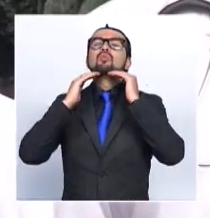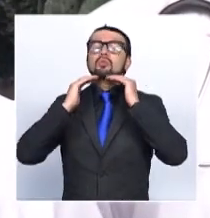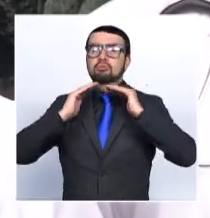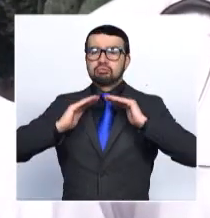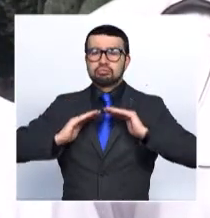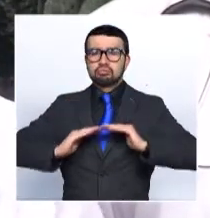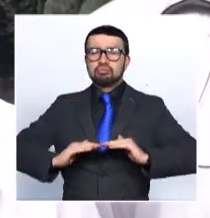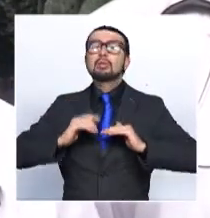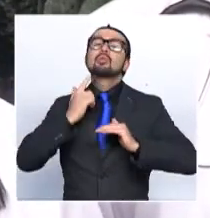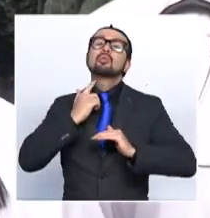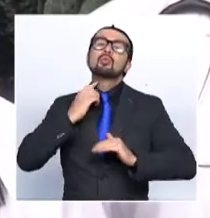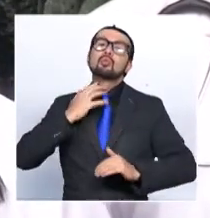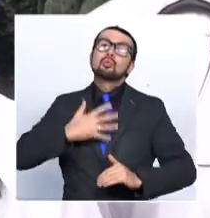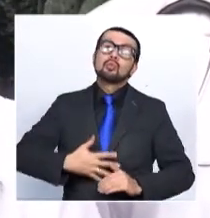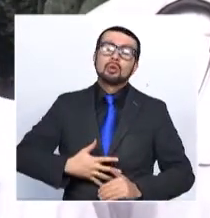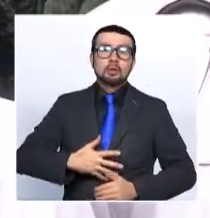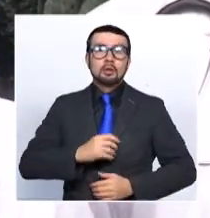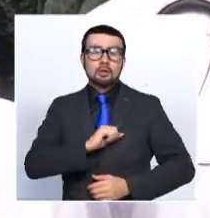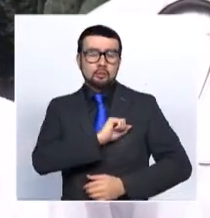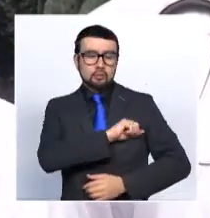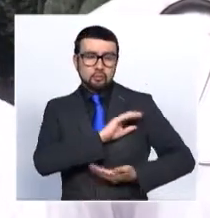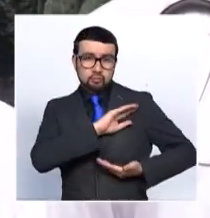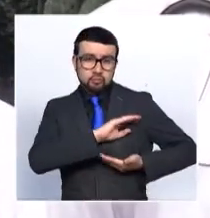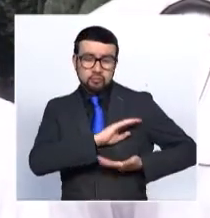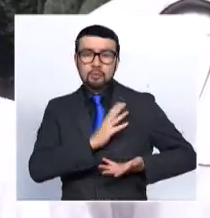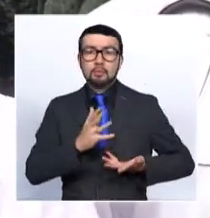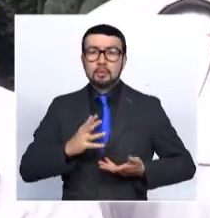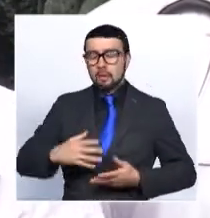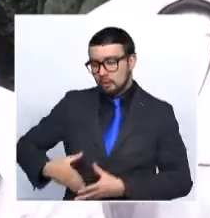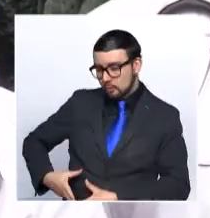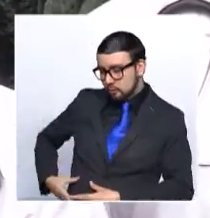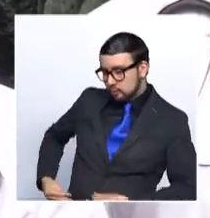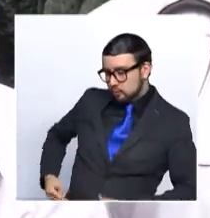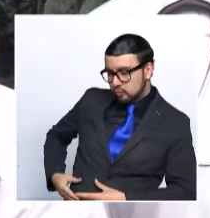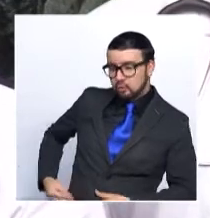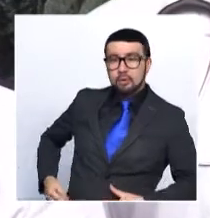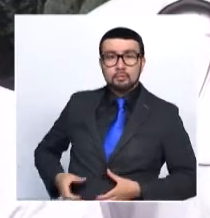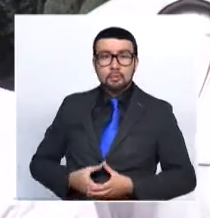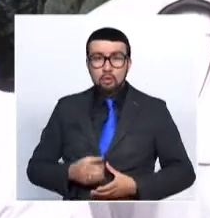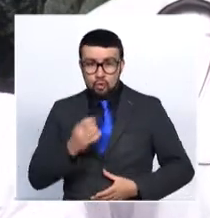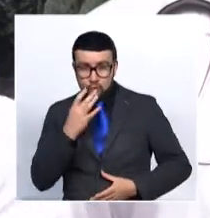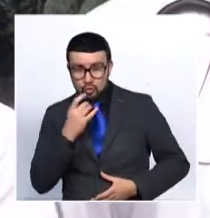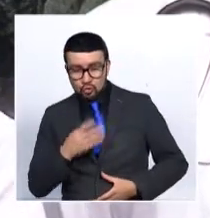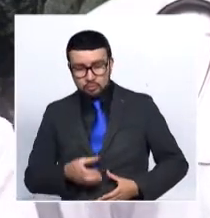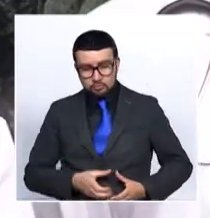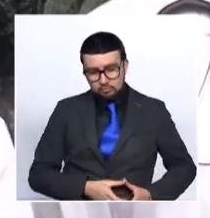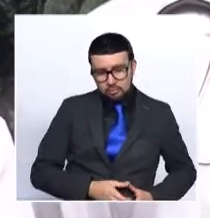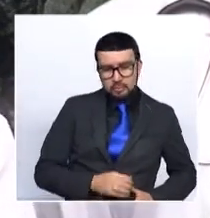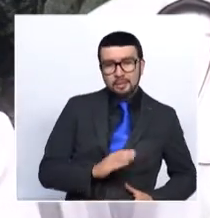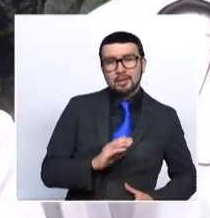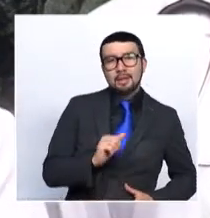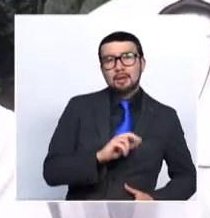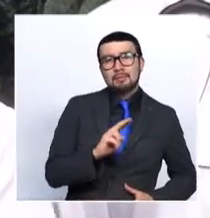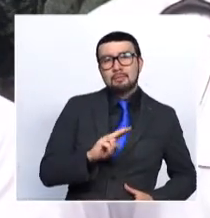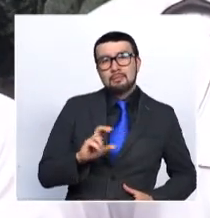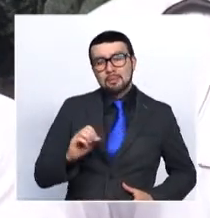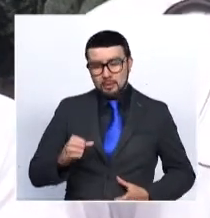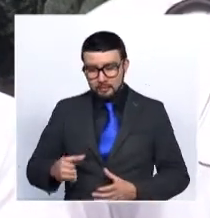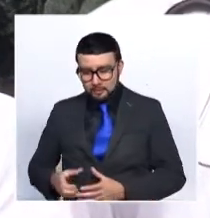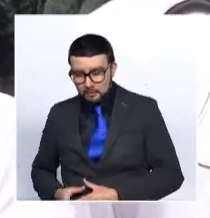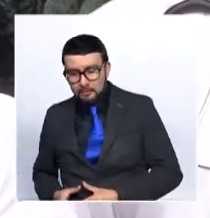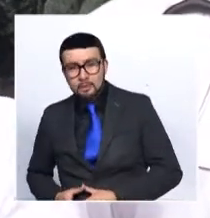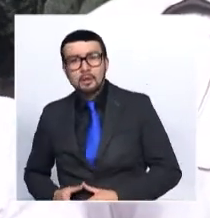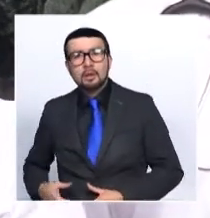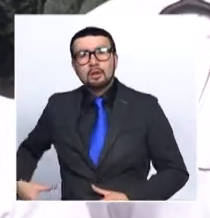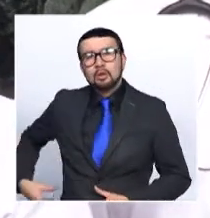el cuello de la tiroides, los senos, el hígado, el páncreas, el vaso, la vesícula, los riñones, la vejiga,